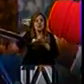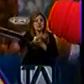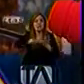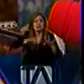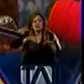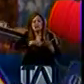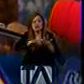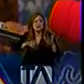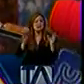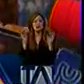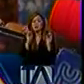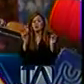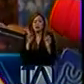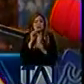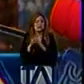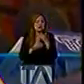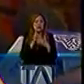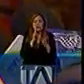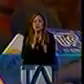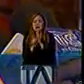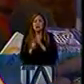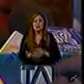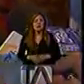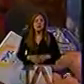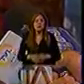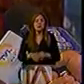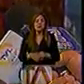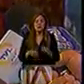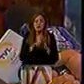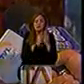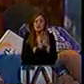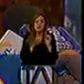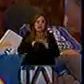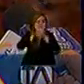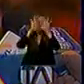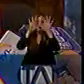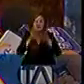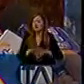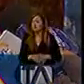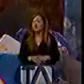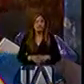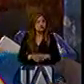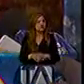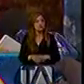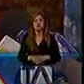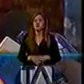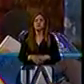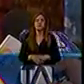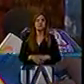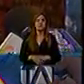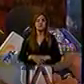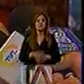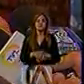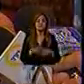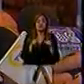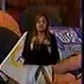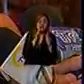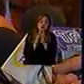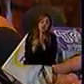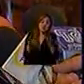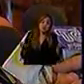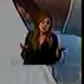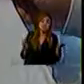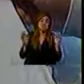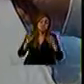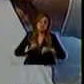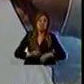ver con el proceso que se está denunciando. No hay una norma clara que le permita actuar al Consejo de Administración. Podría quedar en denuncia. Podría quedar